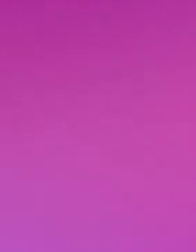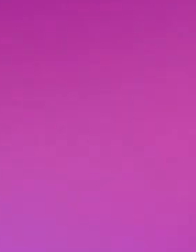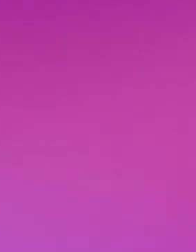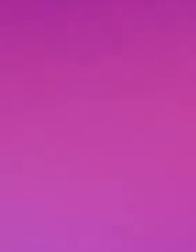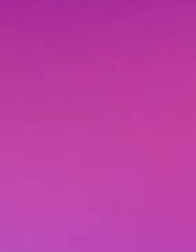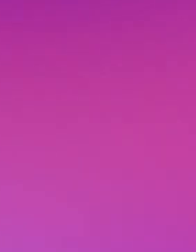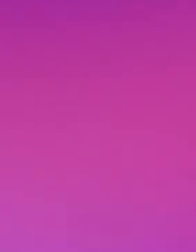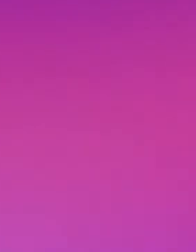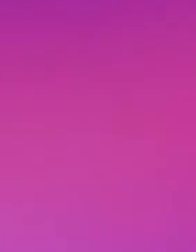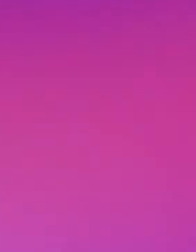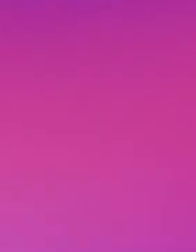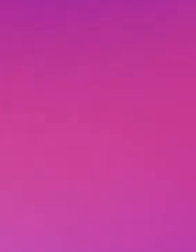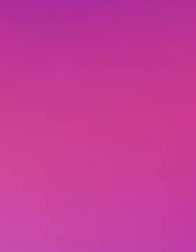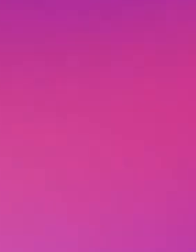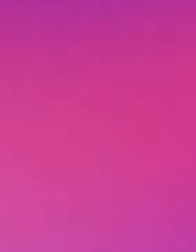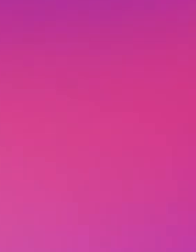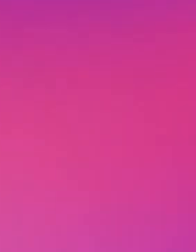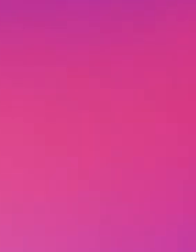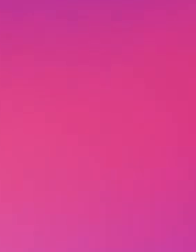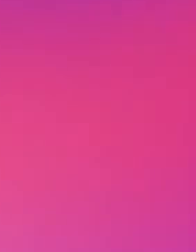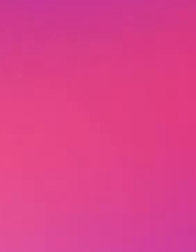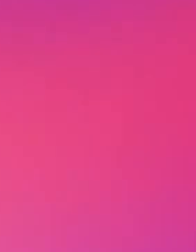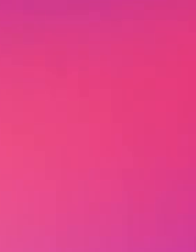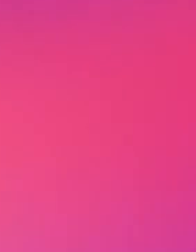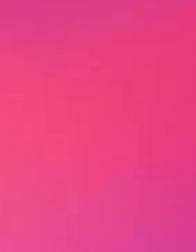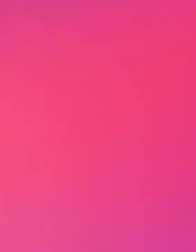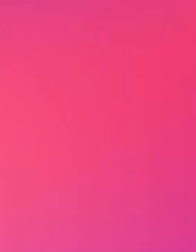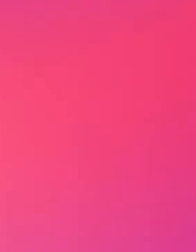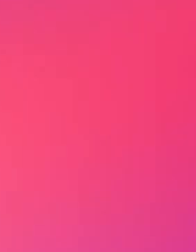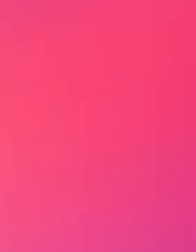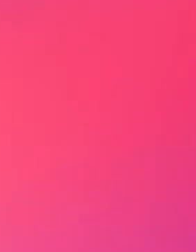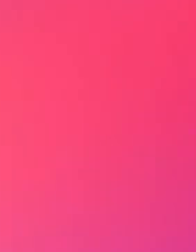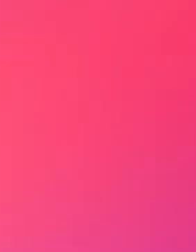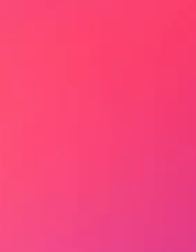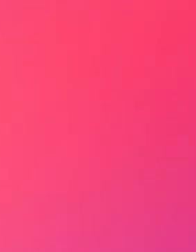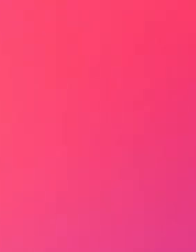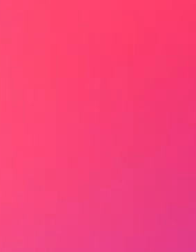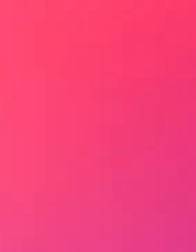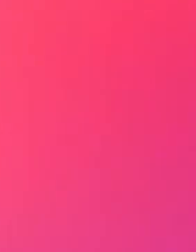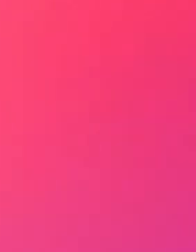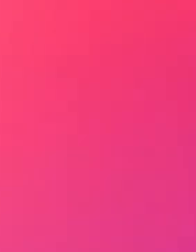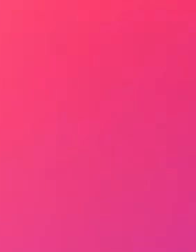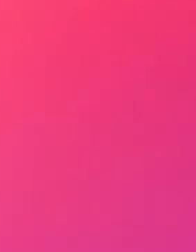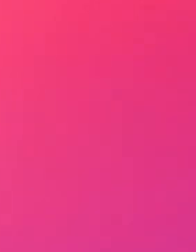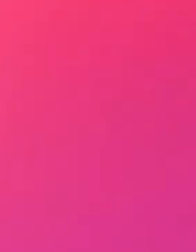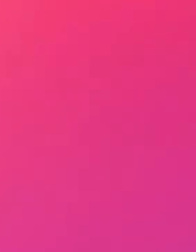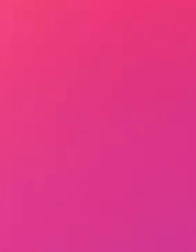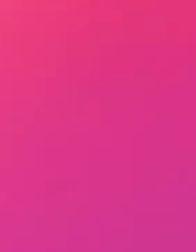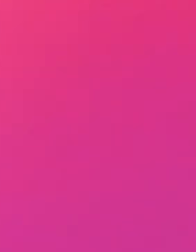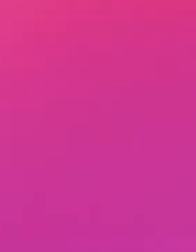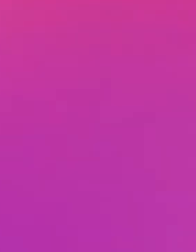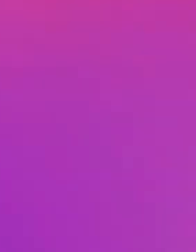para secundaria es el 55 36 01 71 23.